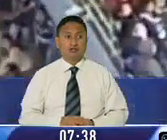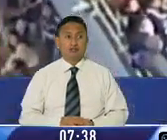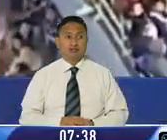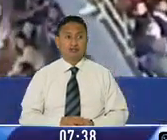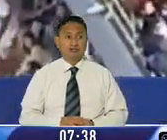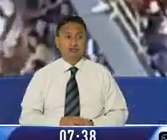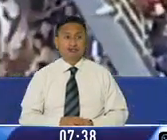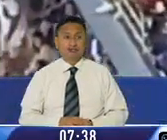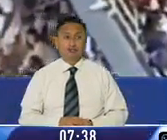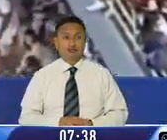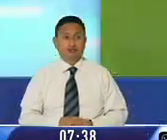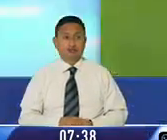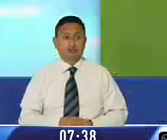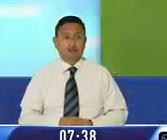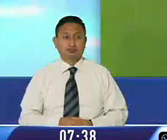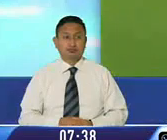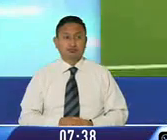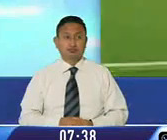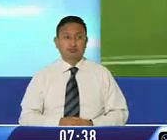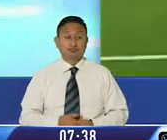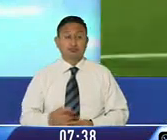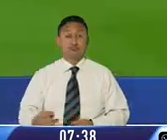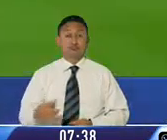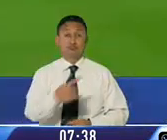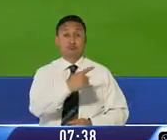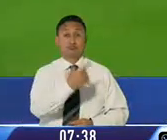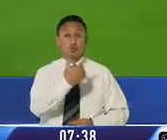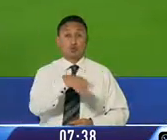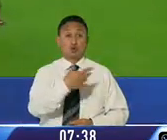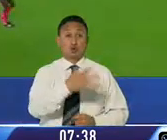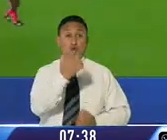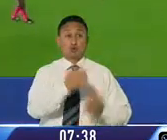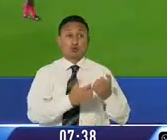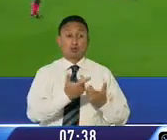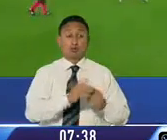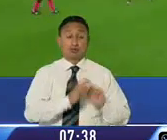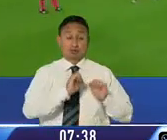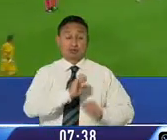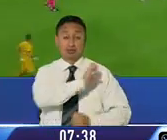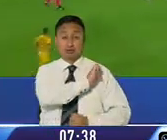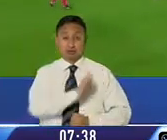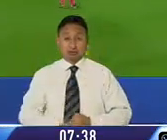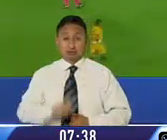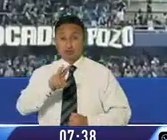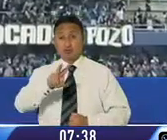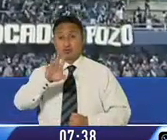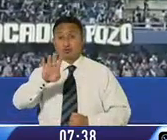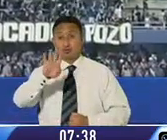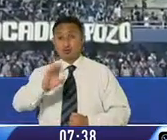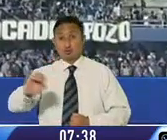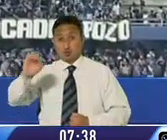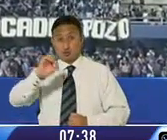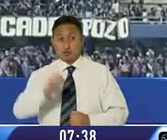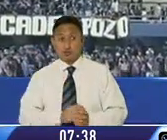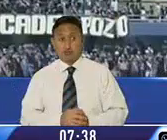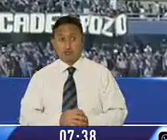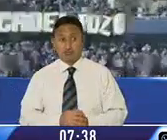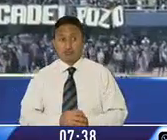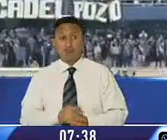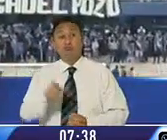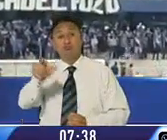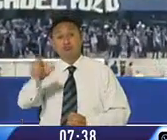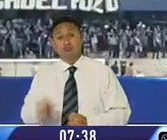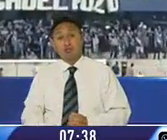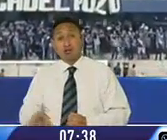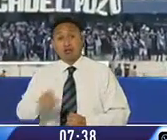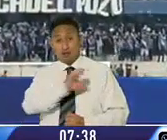Son varios los incidentes que se registraron durante el desarrollo del Clásico del Astillero el pasado 24 de octubre. Enfrentamientos entre